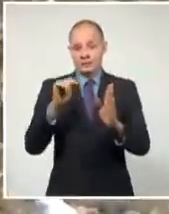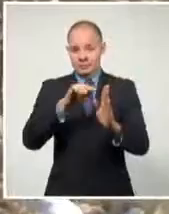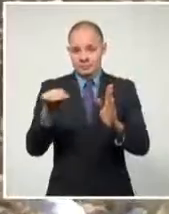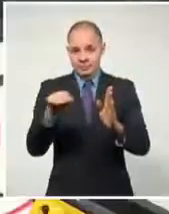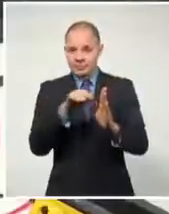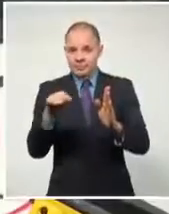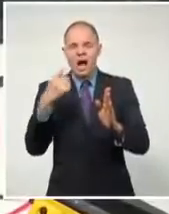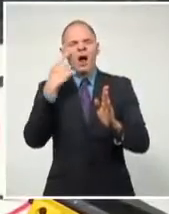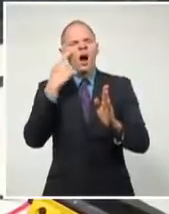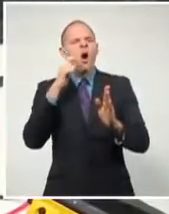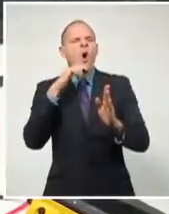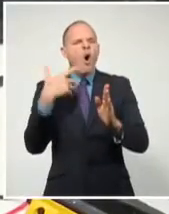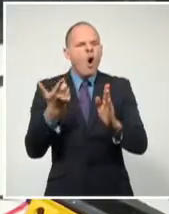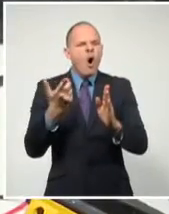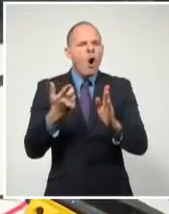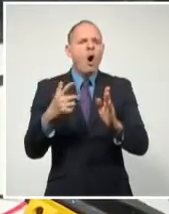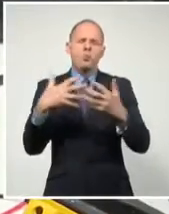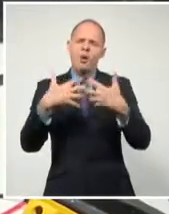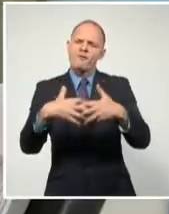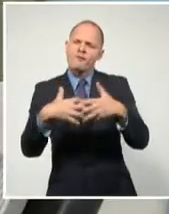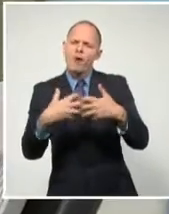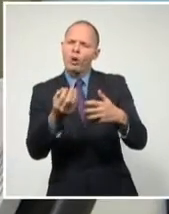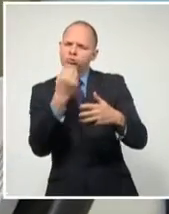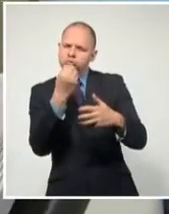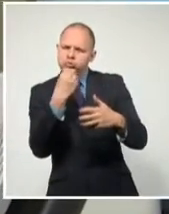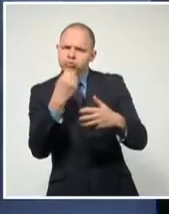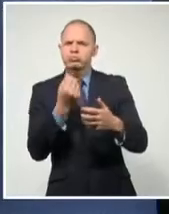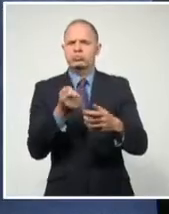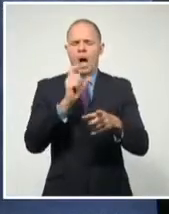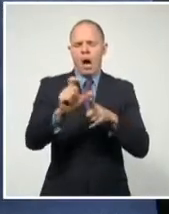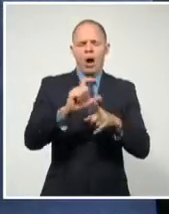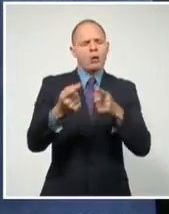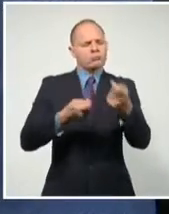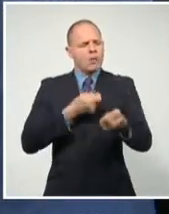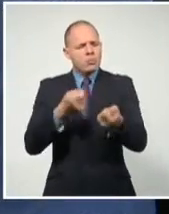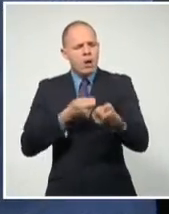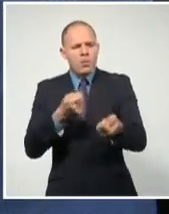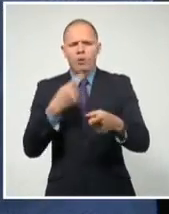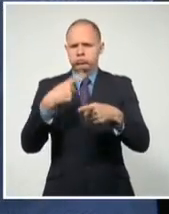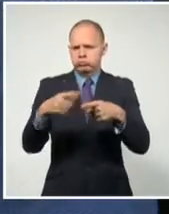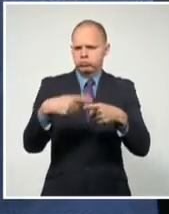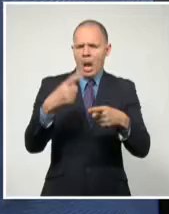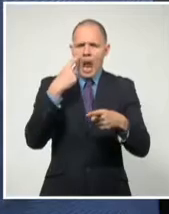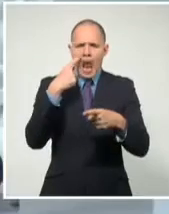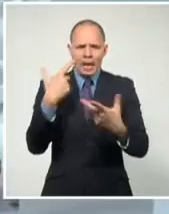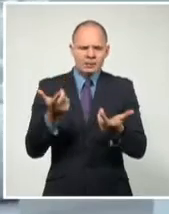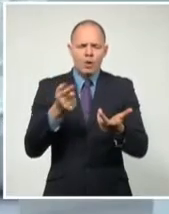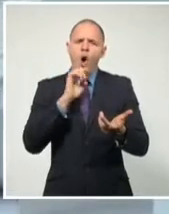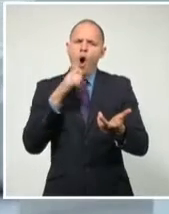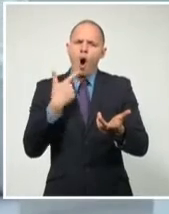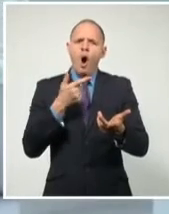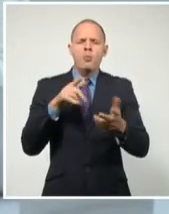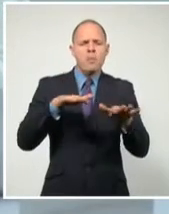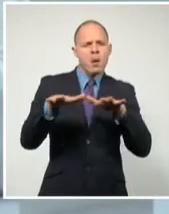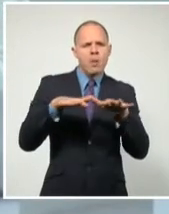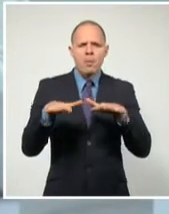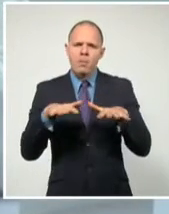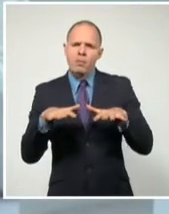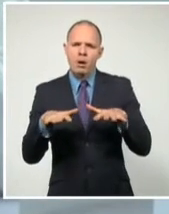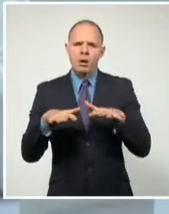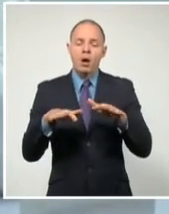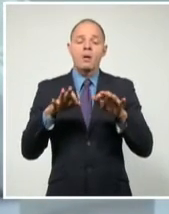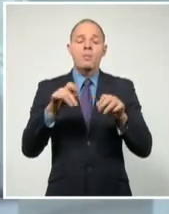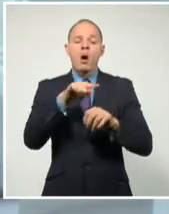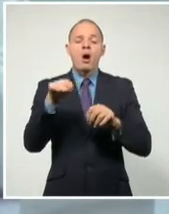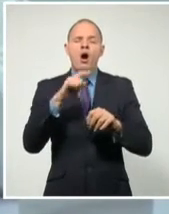a fortalecer la economía ante el escenario de crisis y avanzar en el sistema de dirección y gestión. Para esto hay que tener en